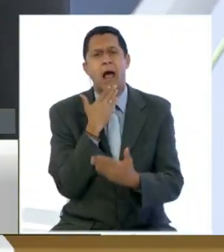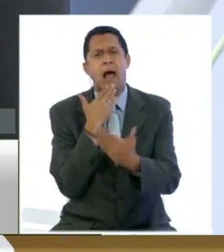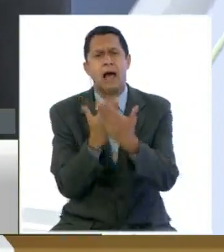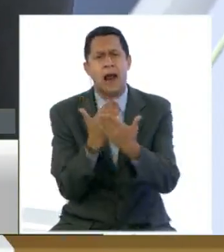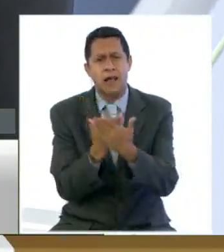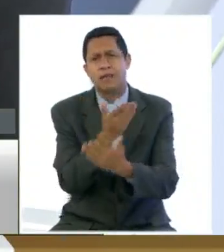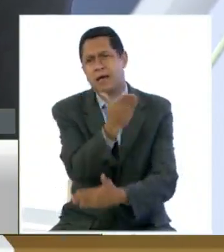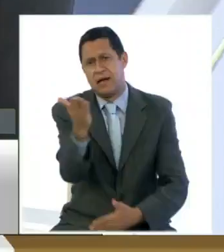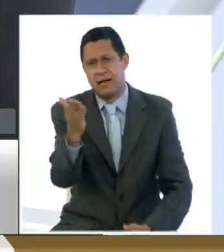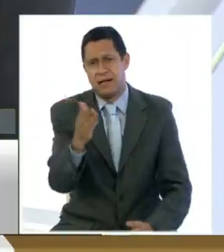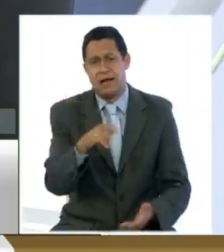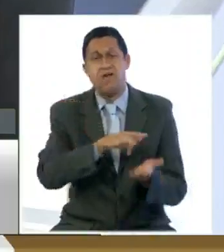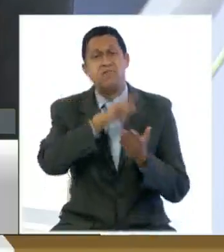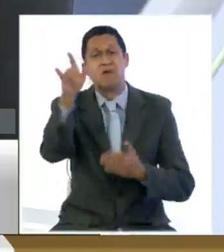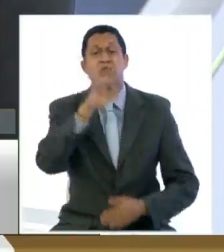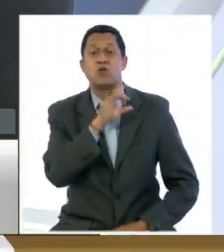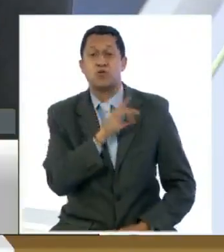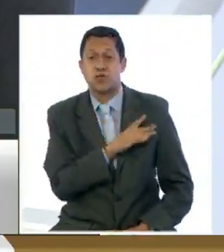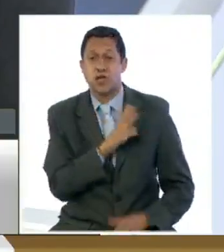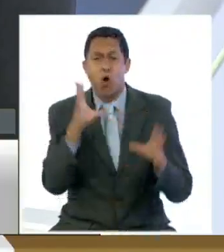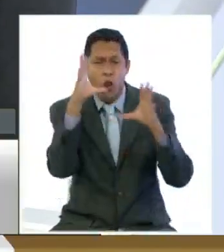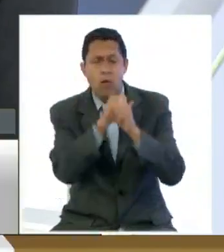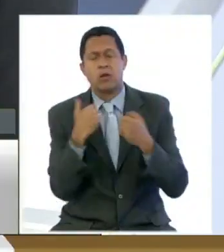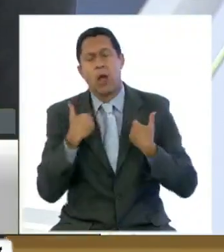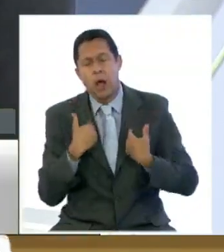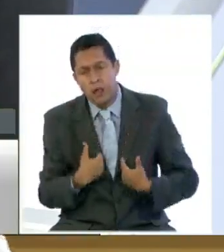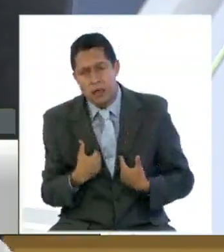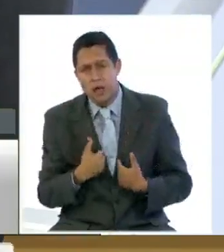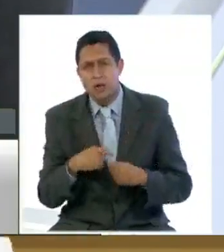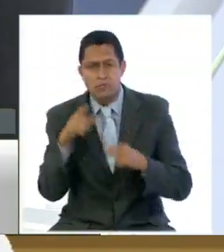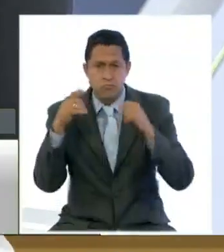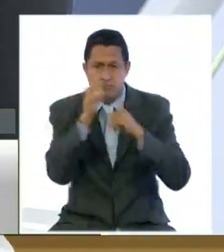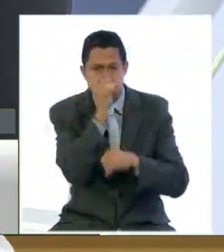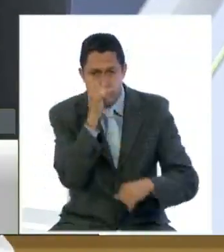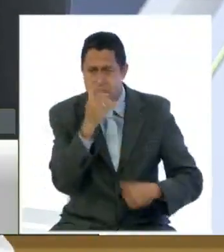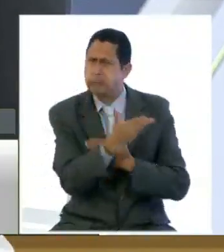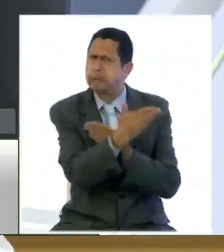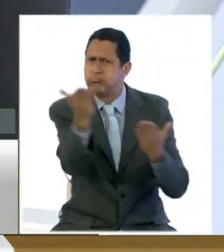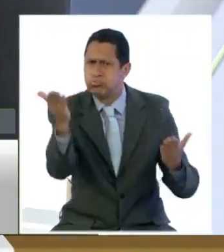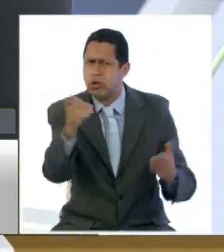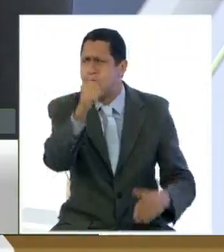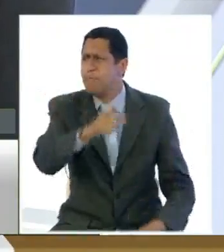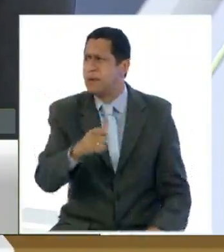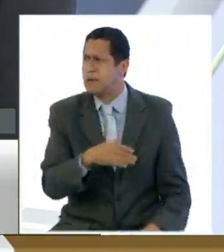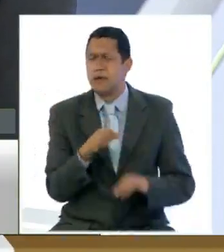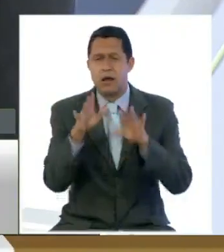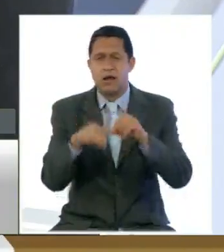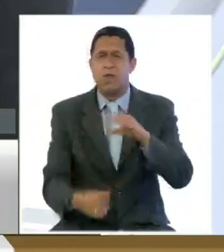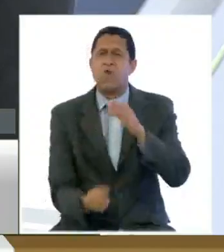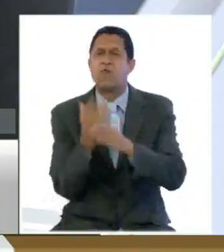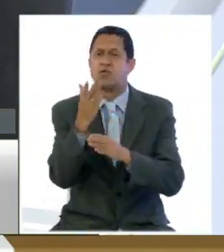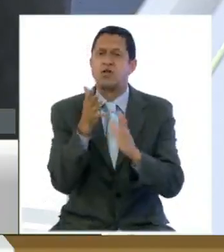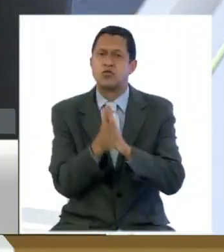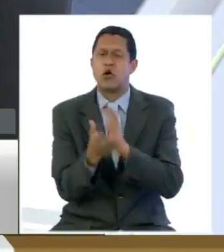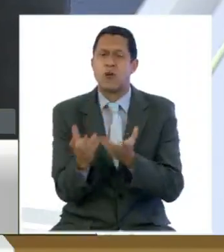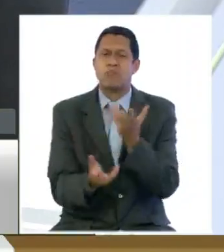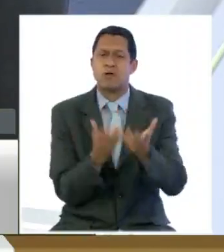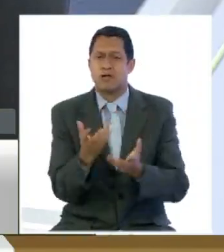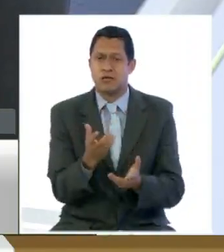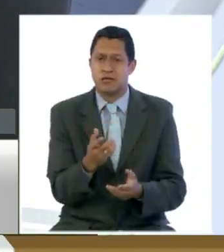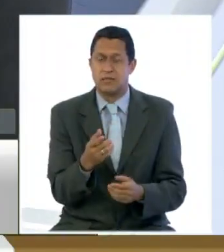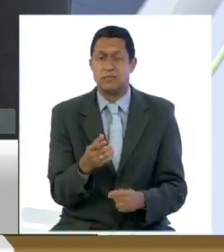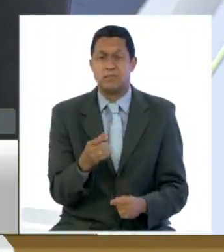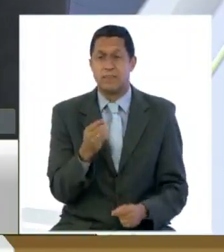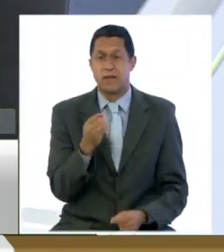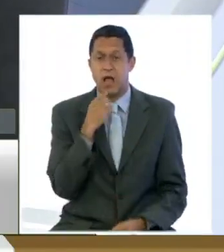Sumito. Viajando en Chile, llegó una noche muy cansado y nos envió un micro que está a la orden a las personas que escriban a la fundación sobre la receta. Tenemos recetas